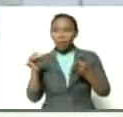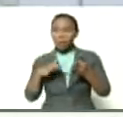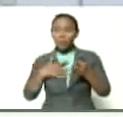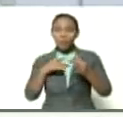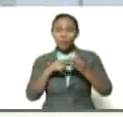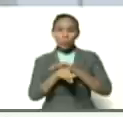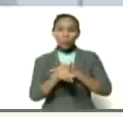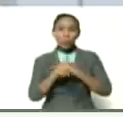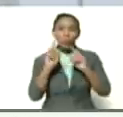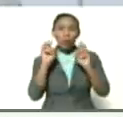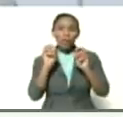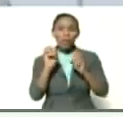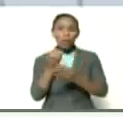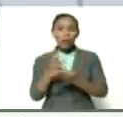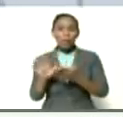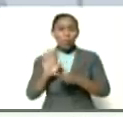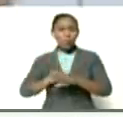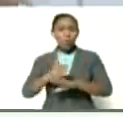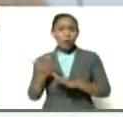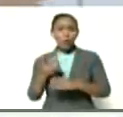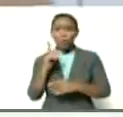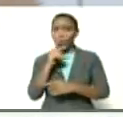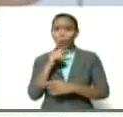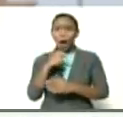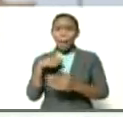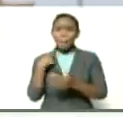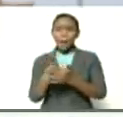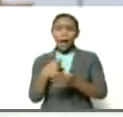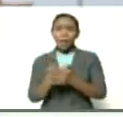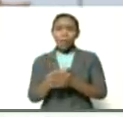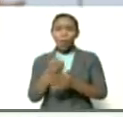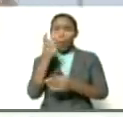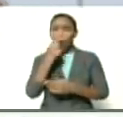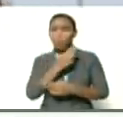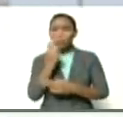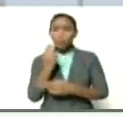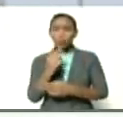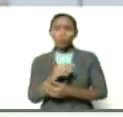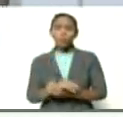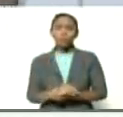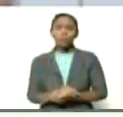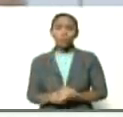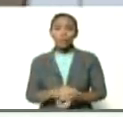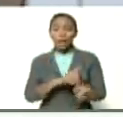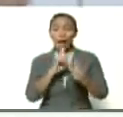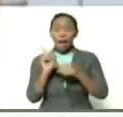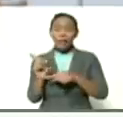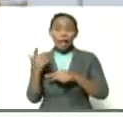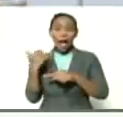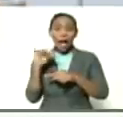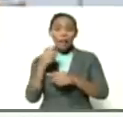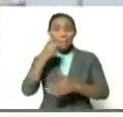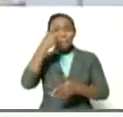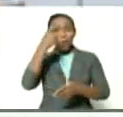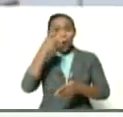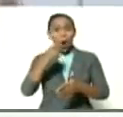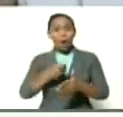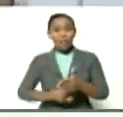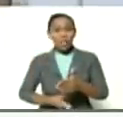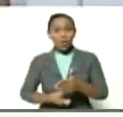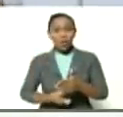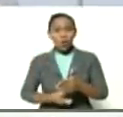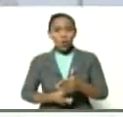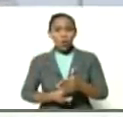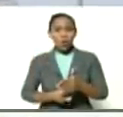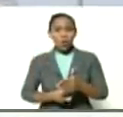nuevos créditos porque no está cancelando sus compromisos. Aquí está prohibido